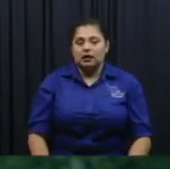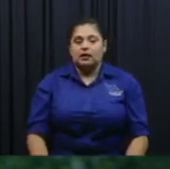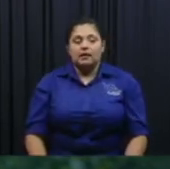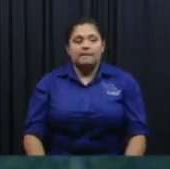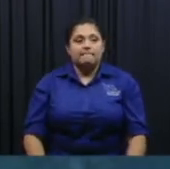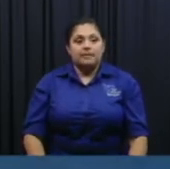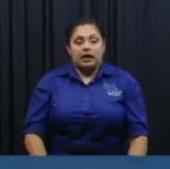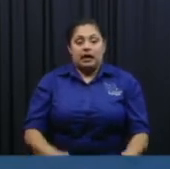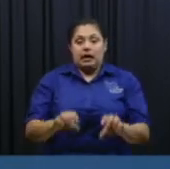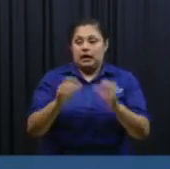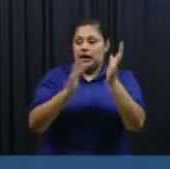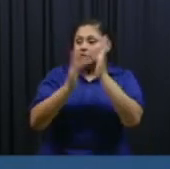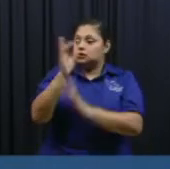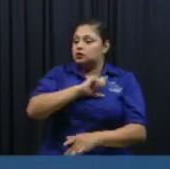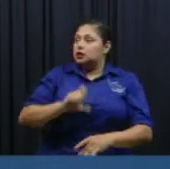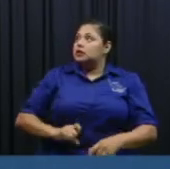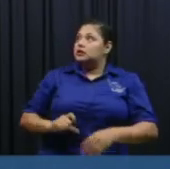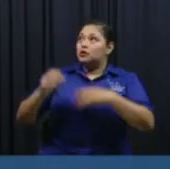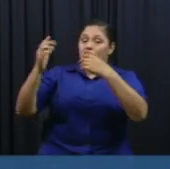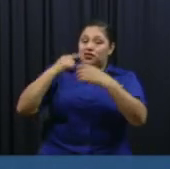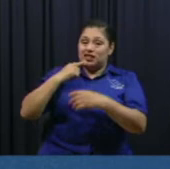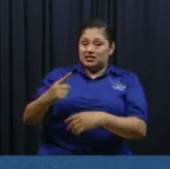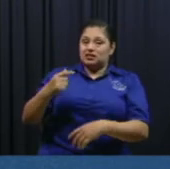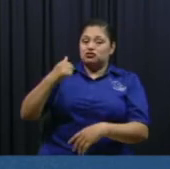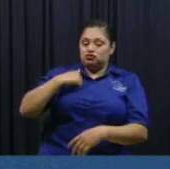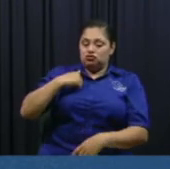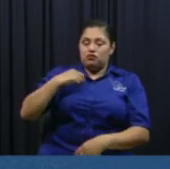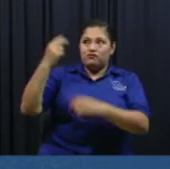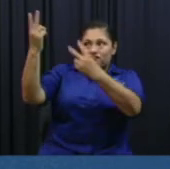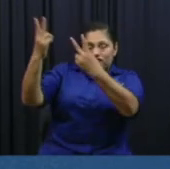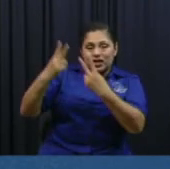yo he venido para que tengan vida